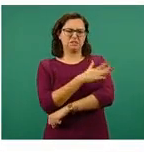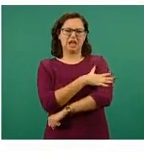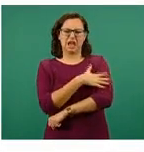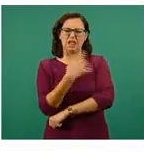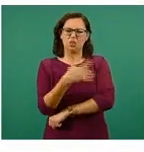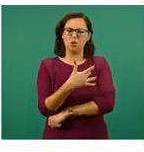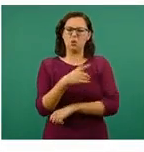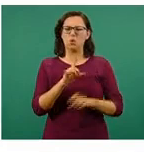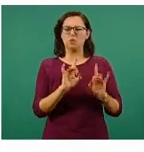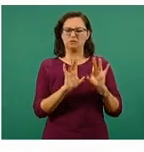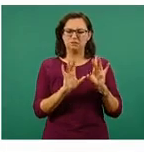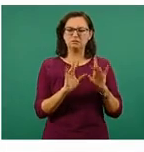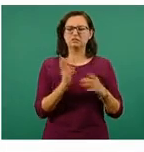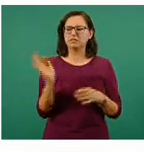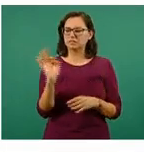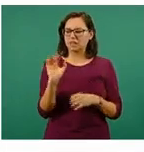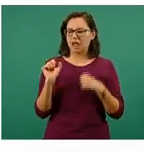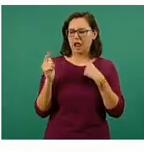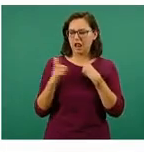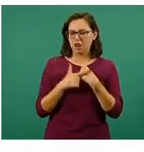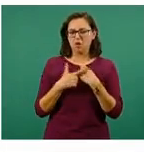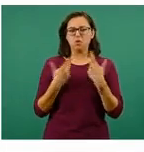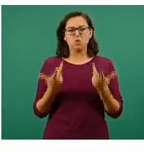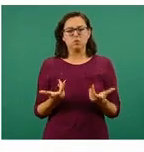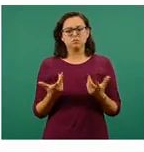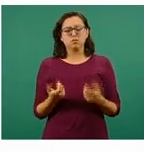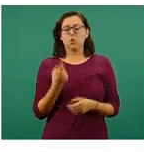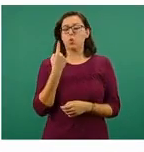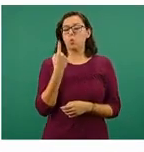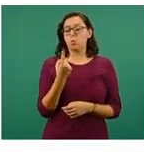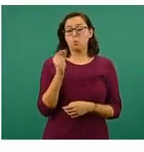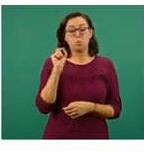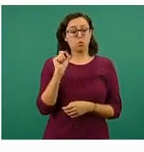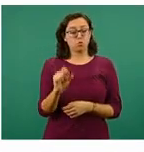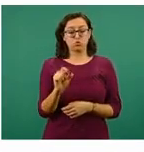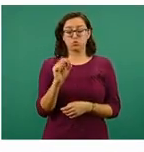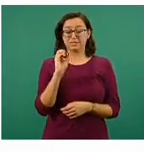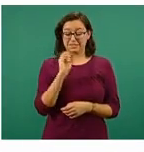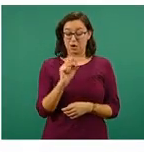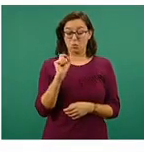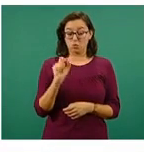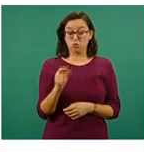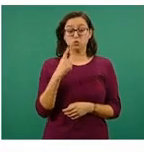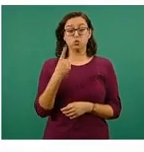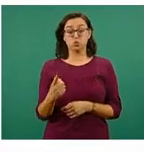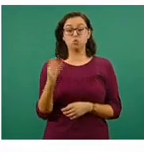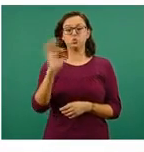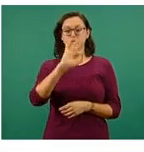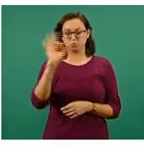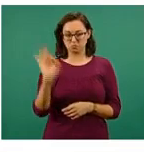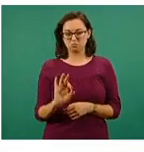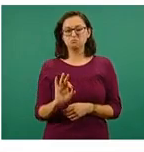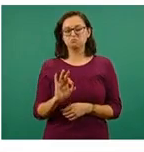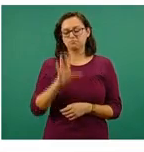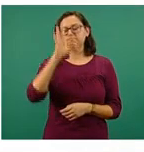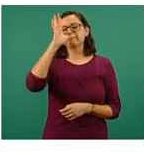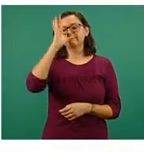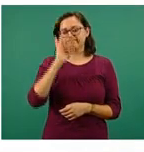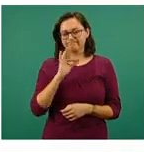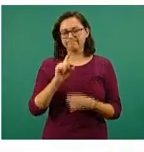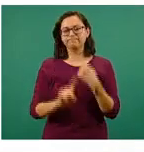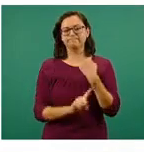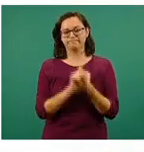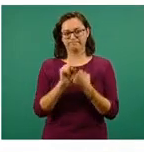vacunación o inmunización, menos del 1%, mucho menos del 1%, el 0.1% de las dosis